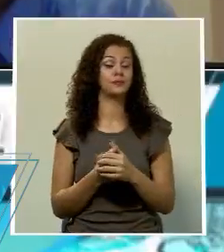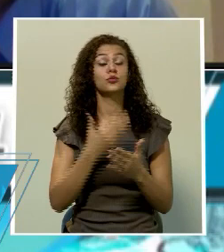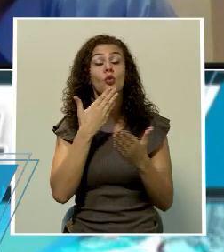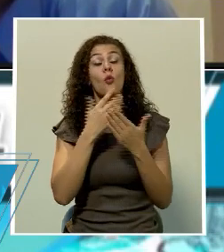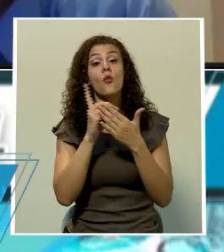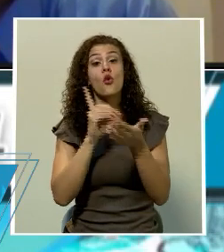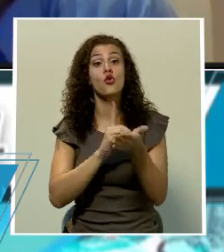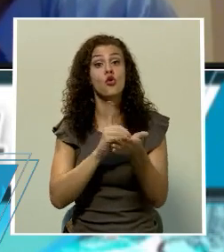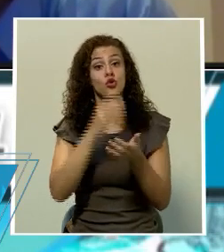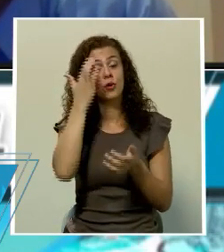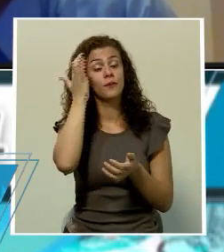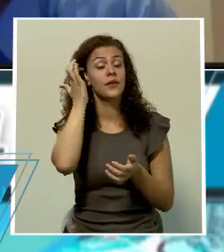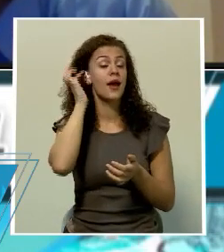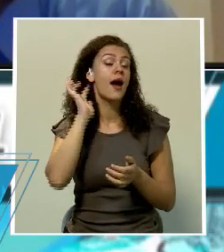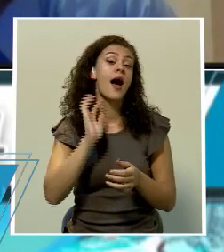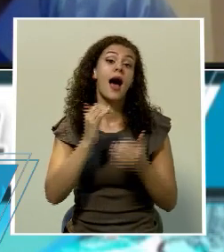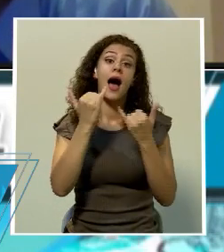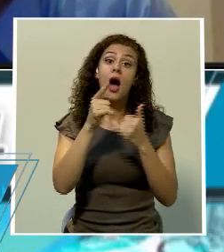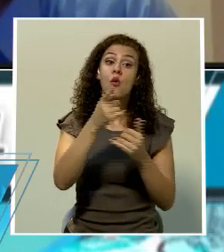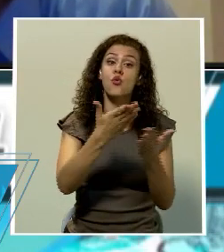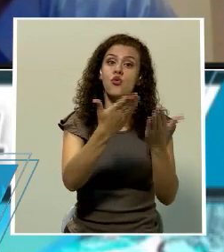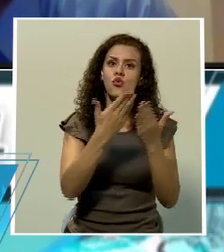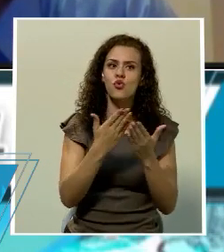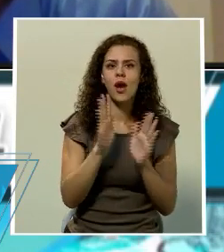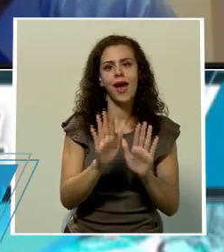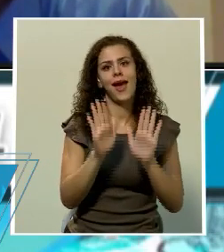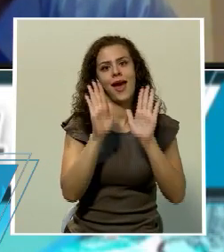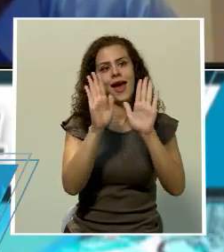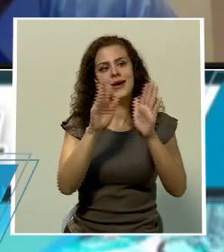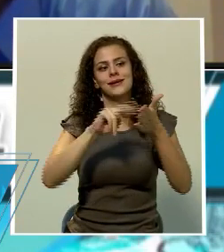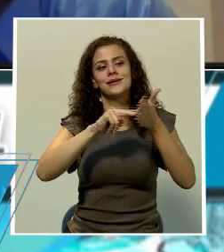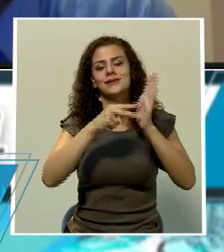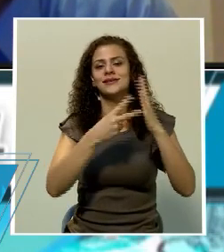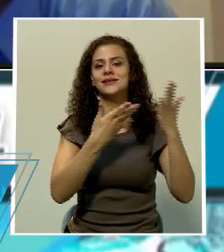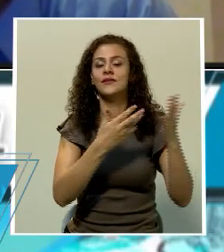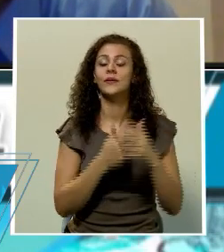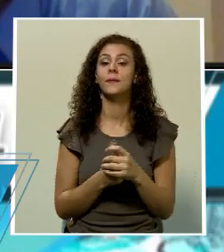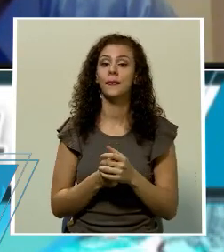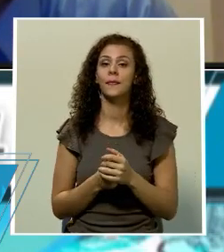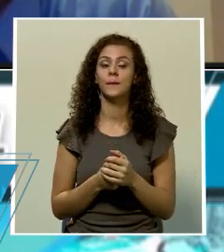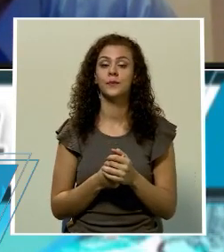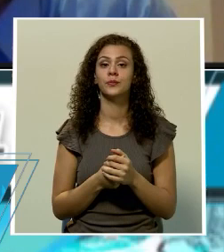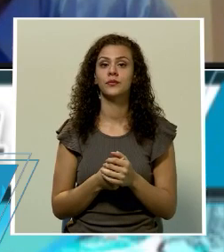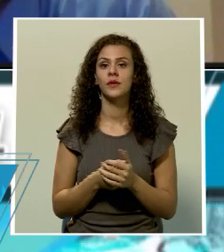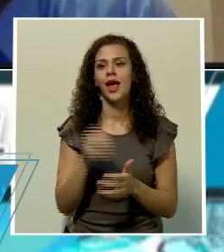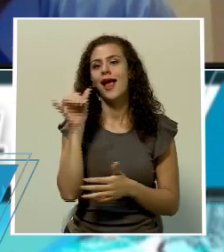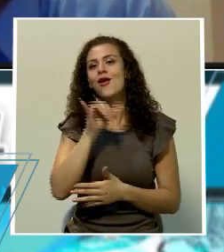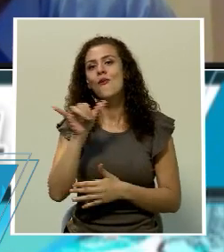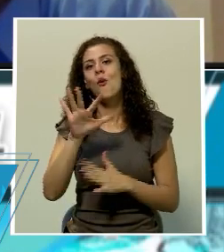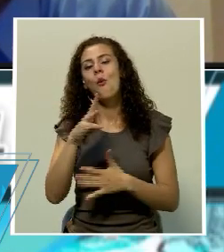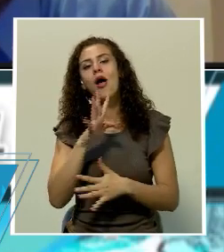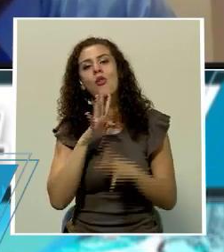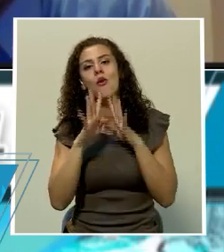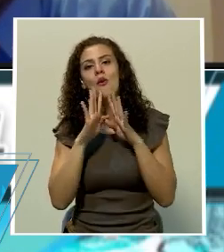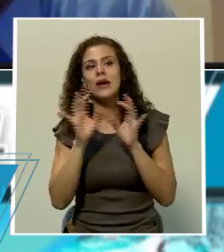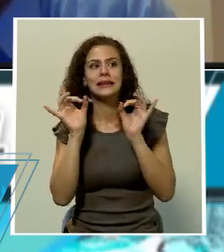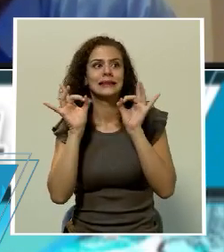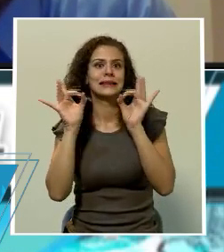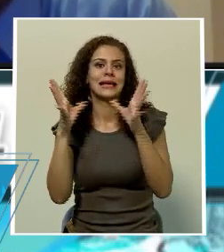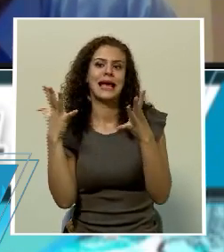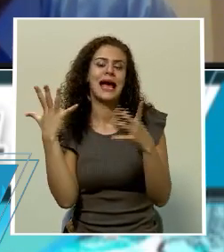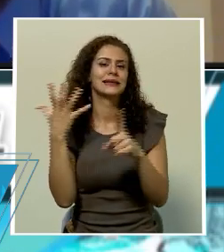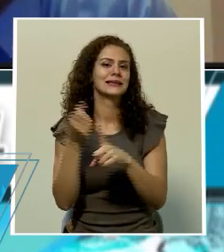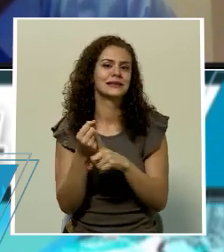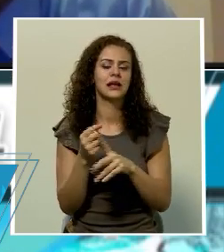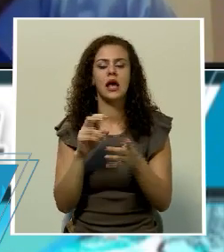Doctor, bueno, ahí ya nos da una excelente definición. Es lo mismo que cuando se habla de una fatalidad.